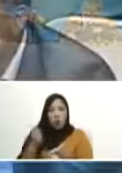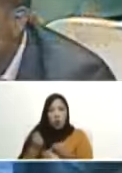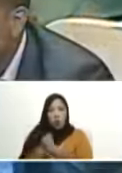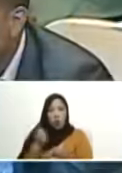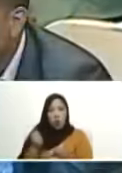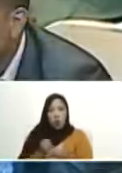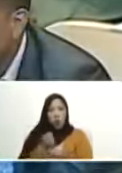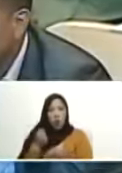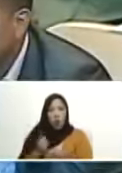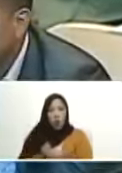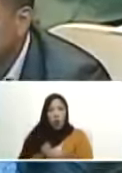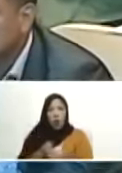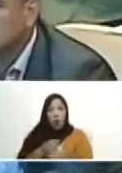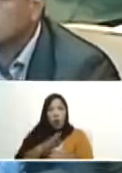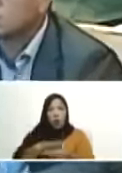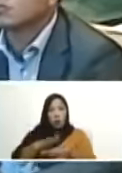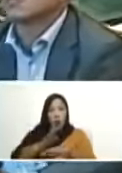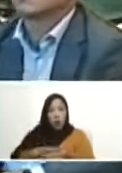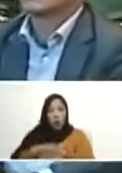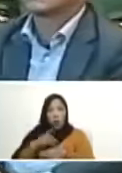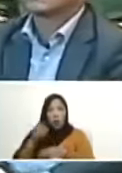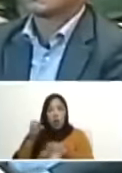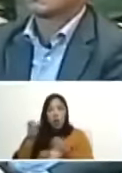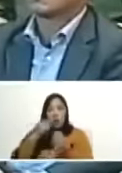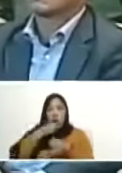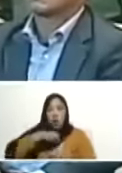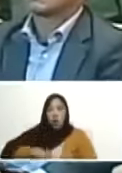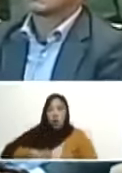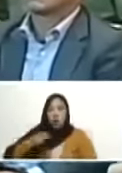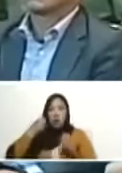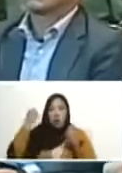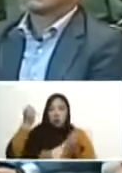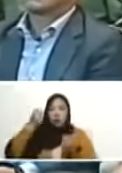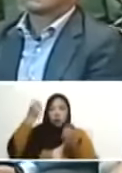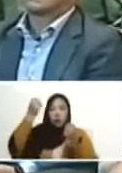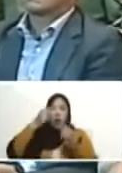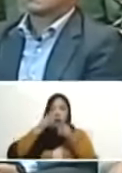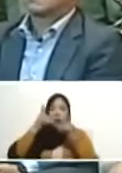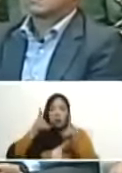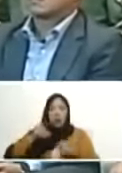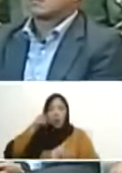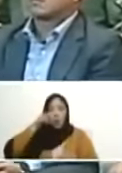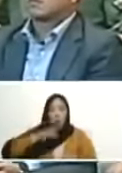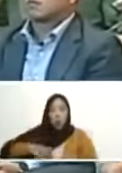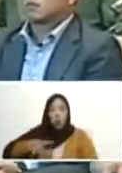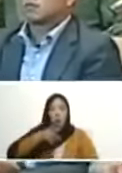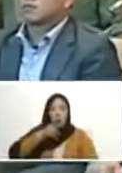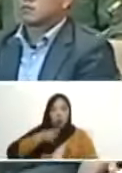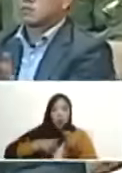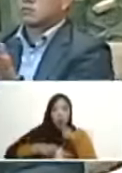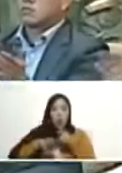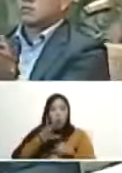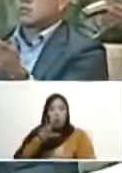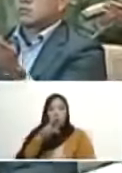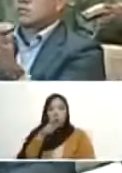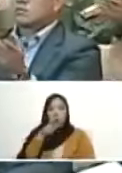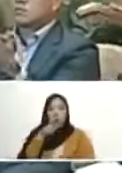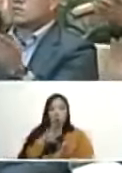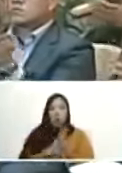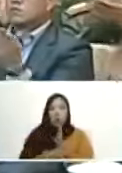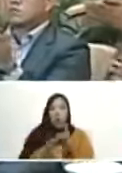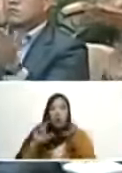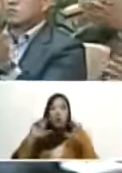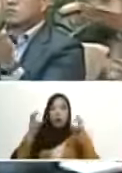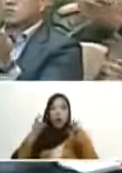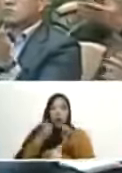controversia, de esta reclamación, de esta lucha histórica, la decida el pueblo en un referéndum consultivo sobre el tema de la